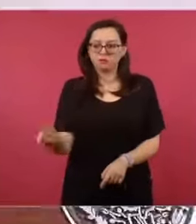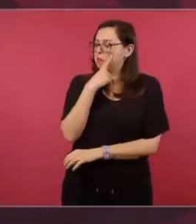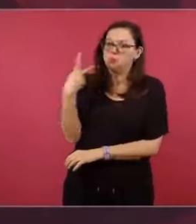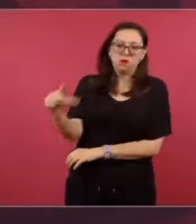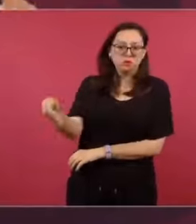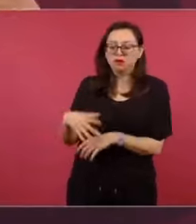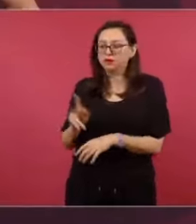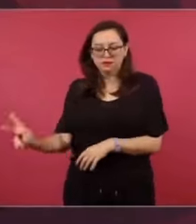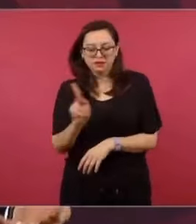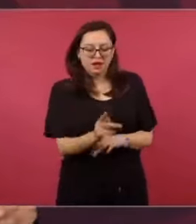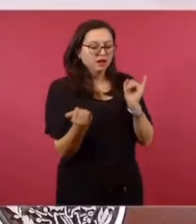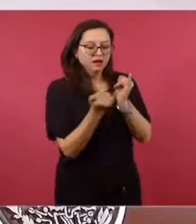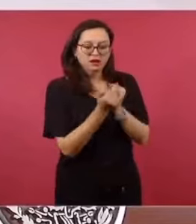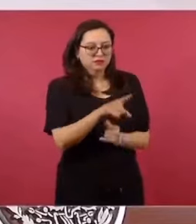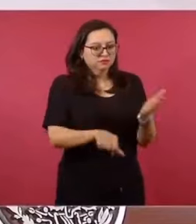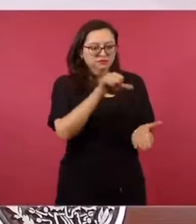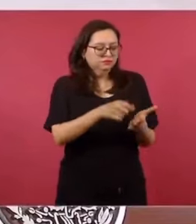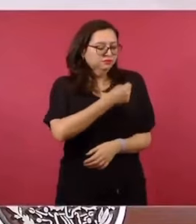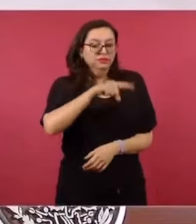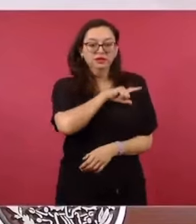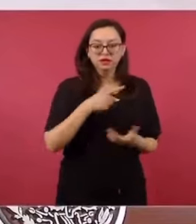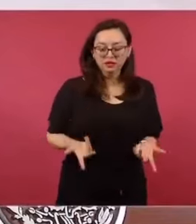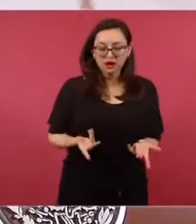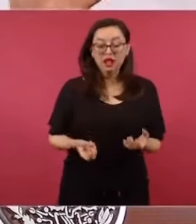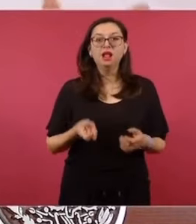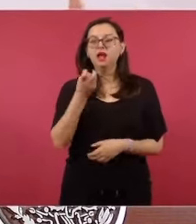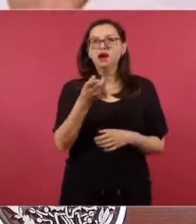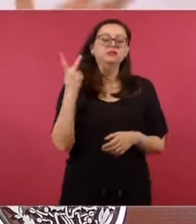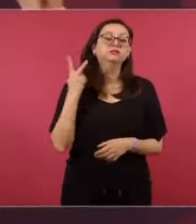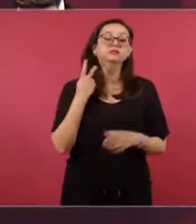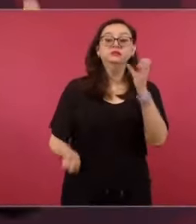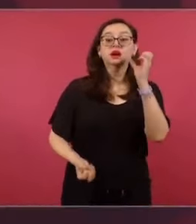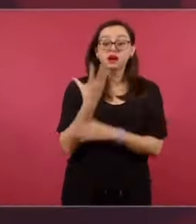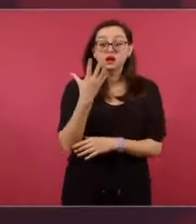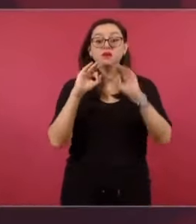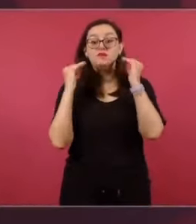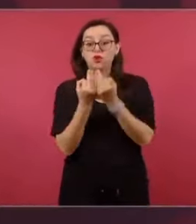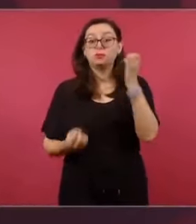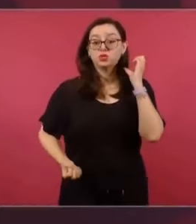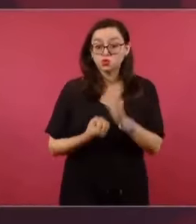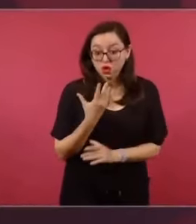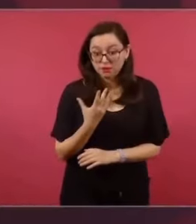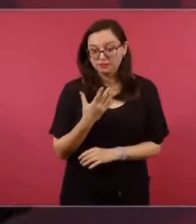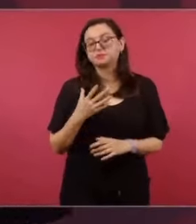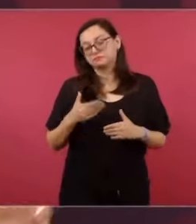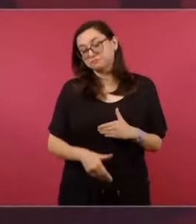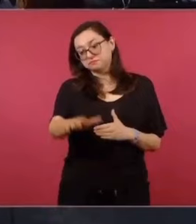escuelas. Esto es algo nuevo de este